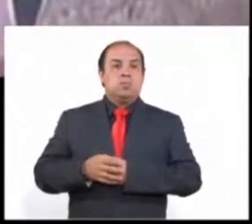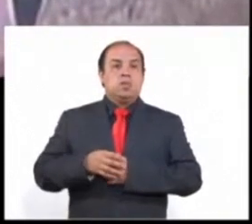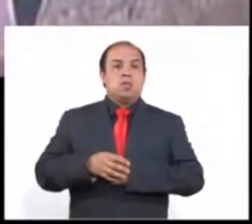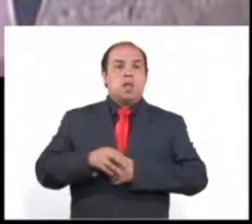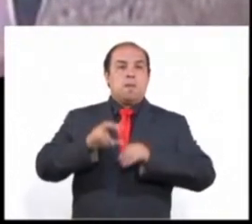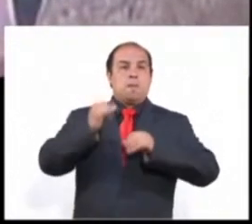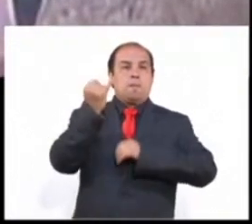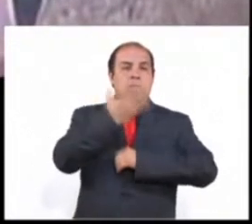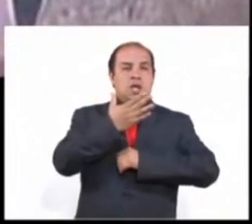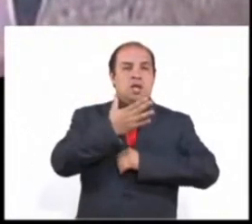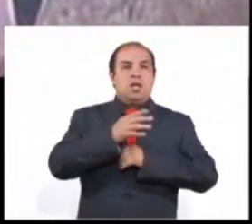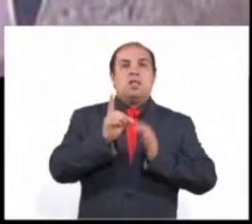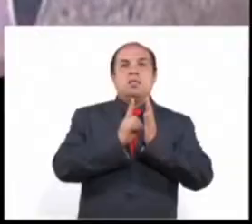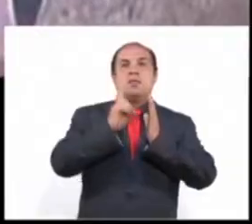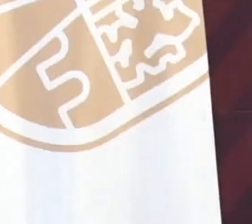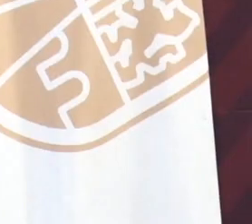Monterrey